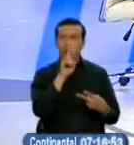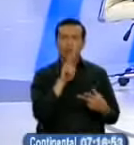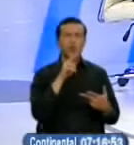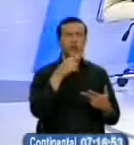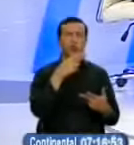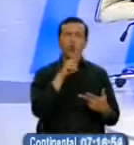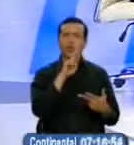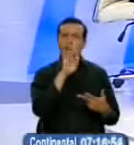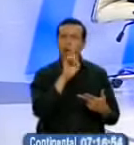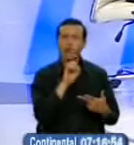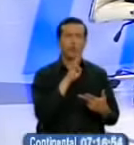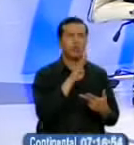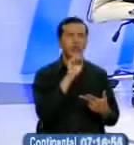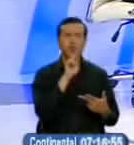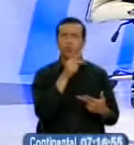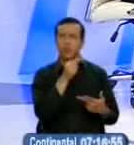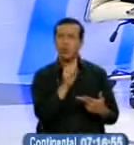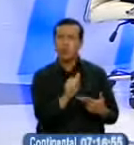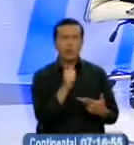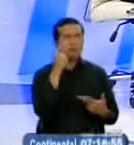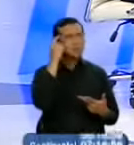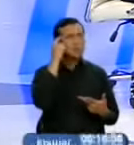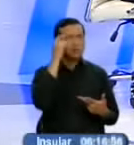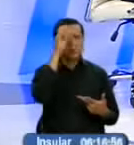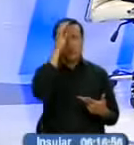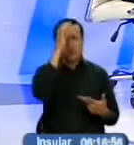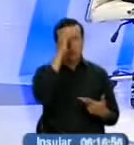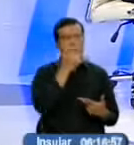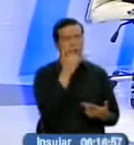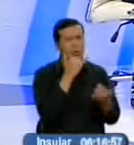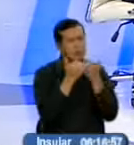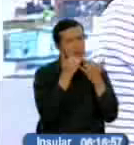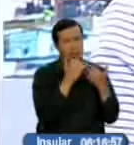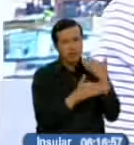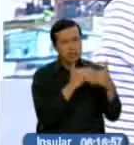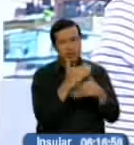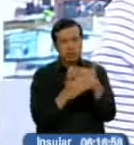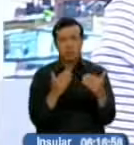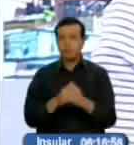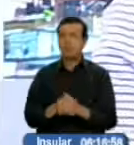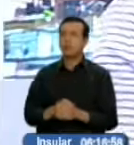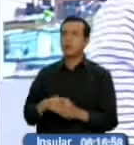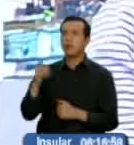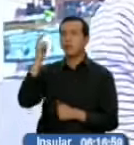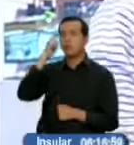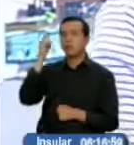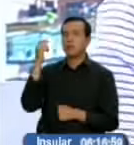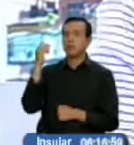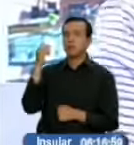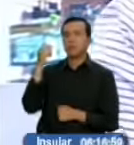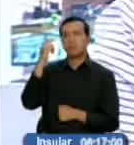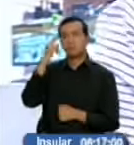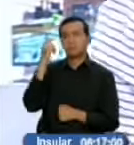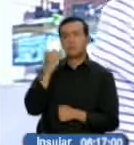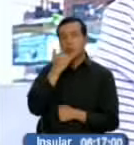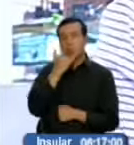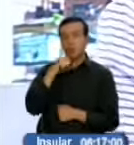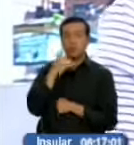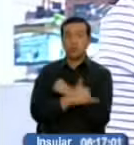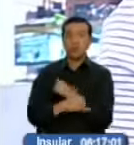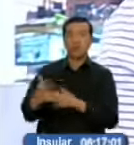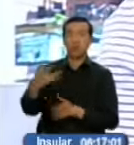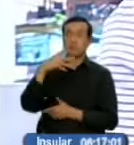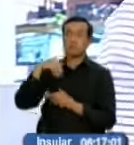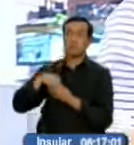Borja. Es decir, parece que es un comportamiento cultural inadecuado. A mí me parece muy mal que la gente saque sus recursos hacia los